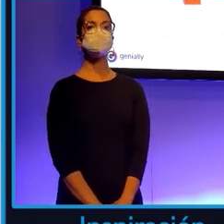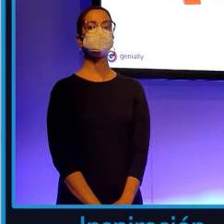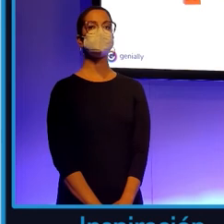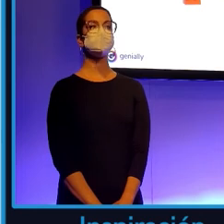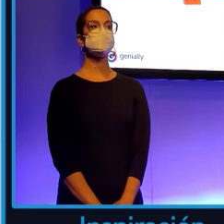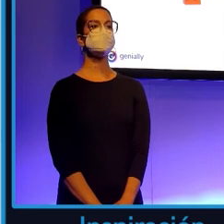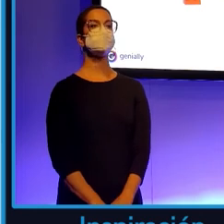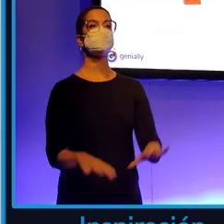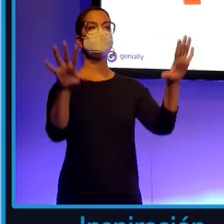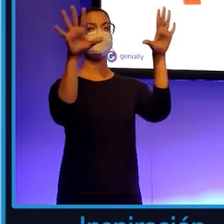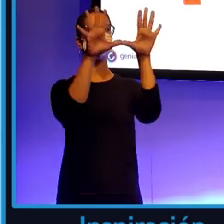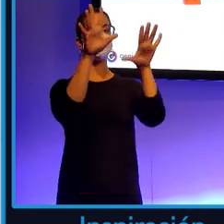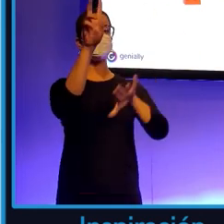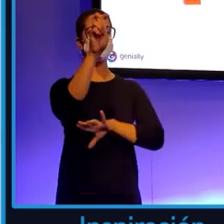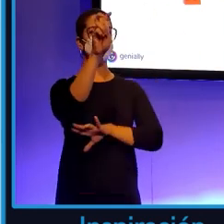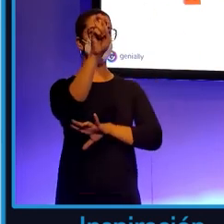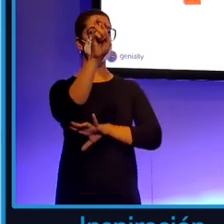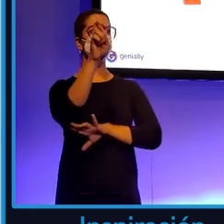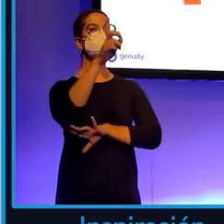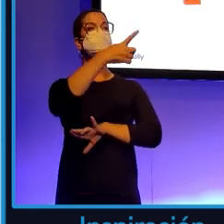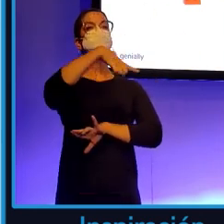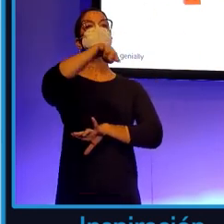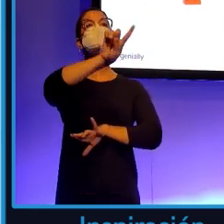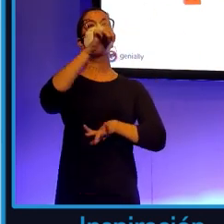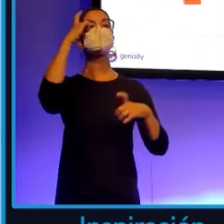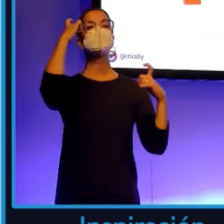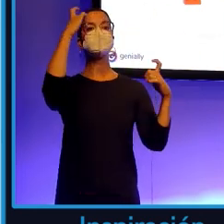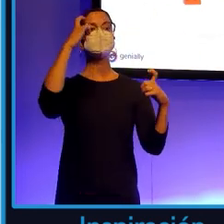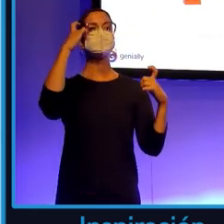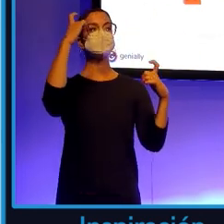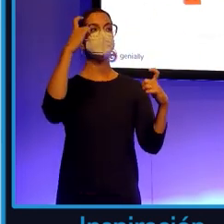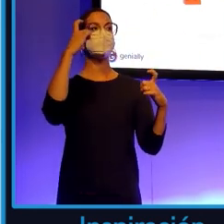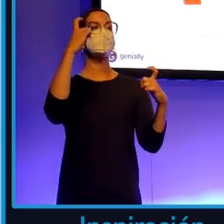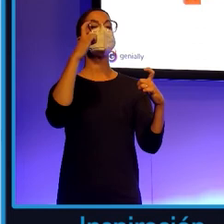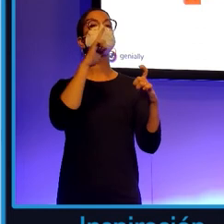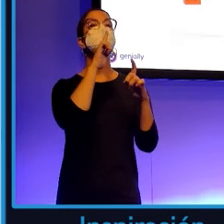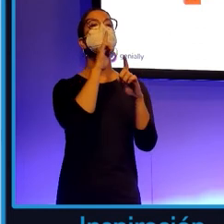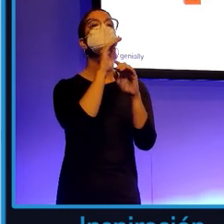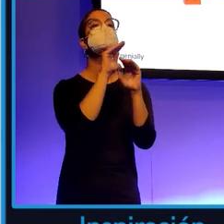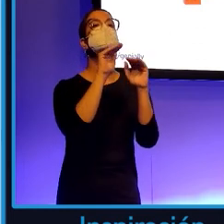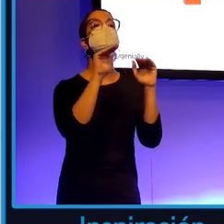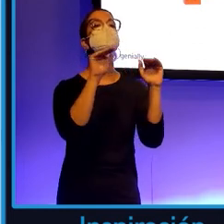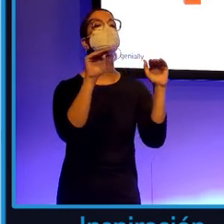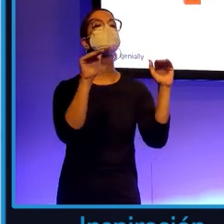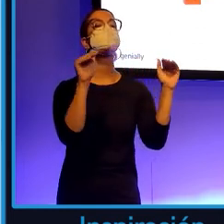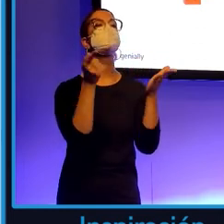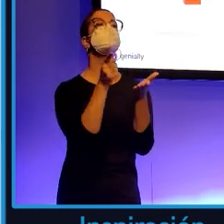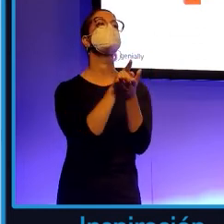10 segundos y vamos a intentar entrar en un período de letargo silencioso de nuevo